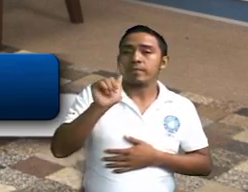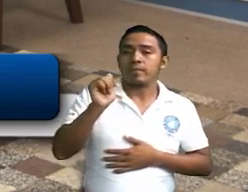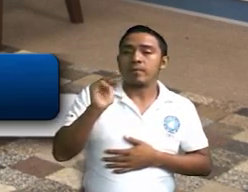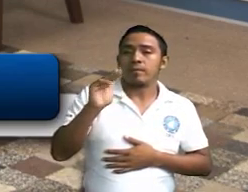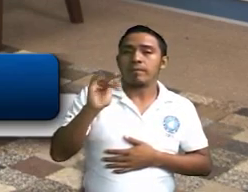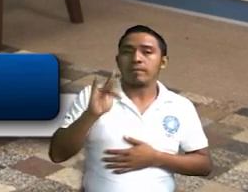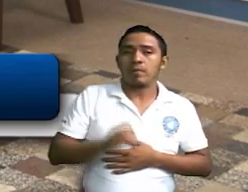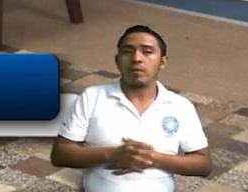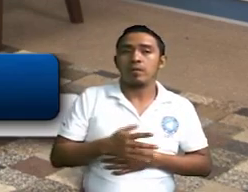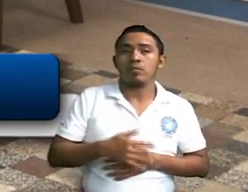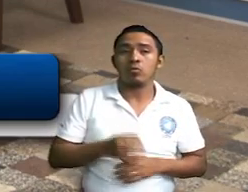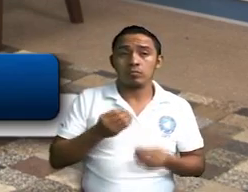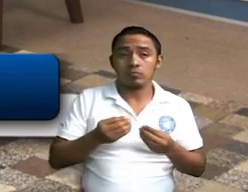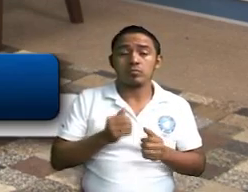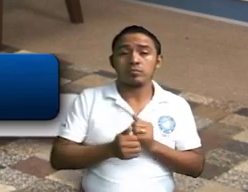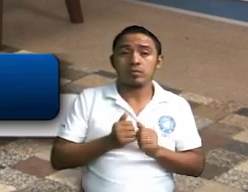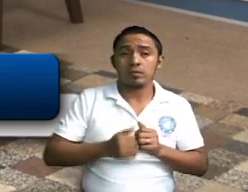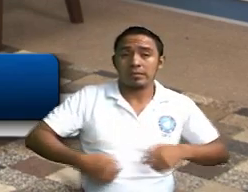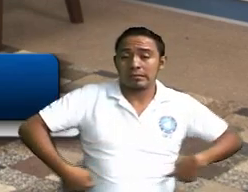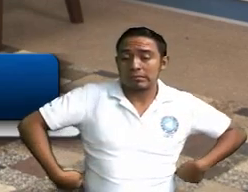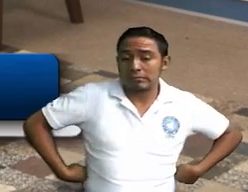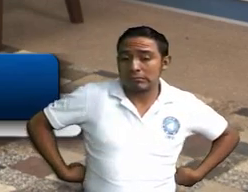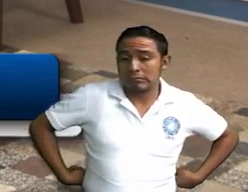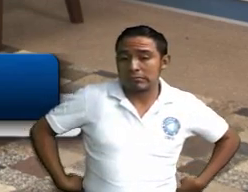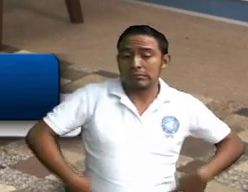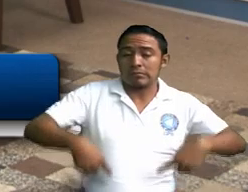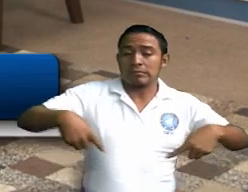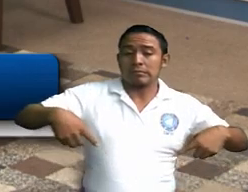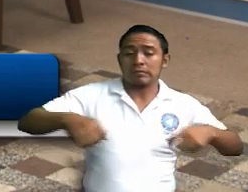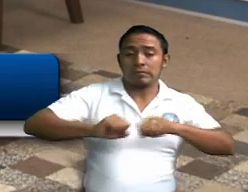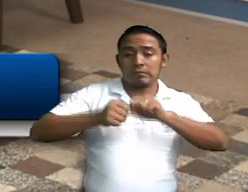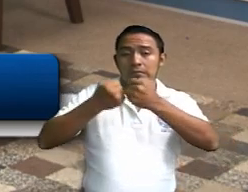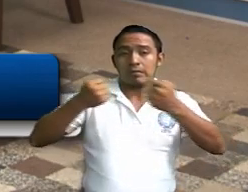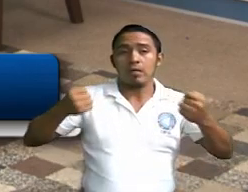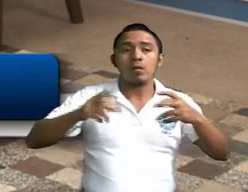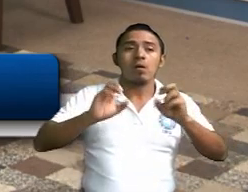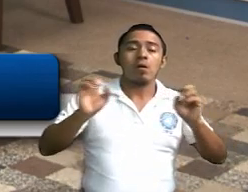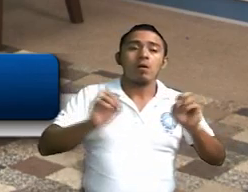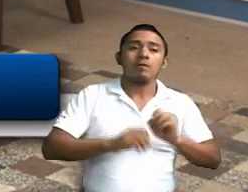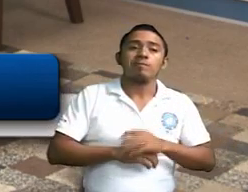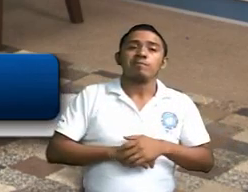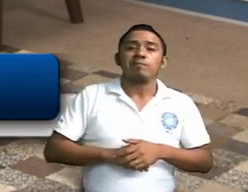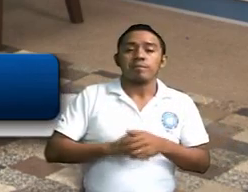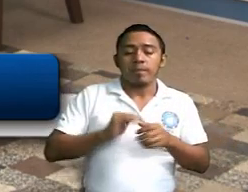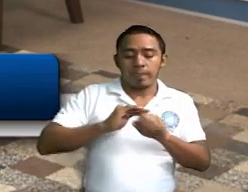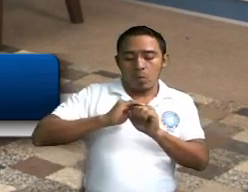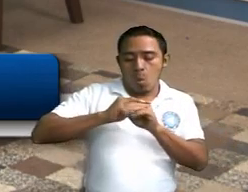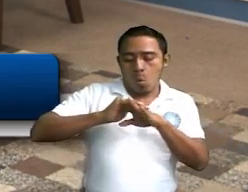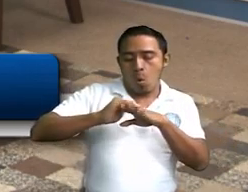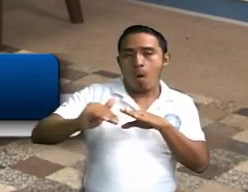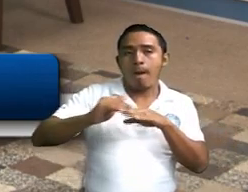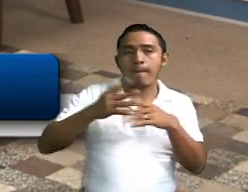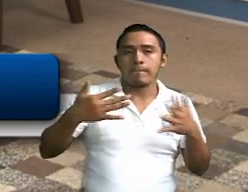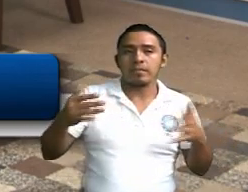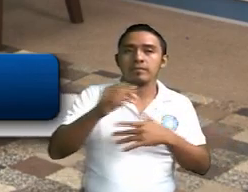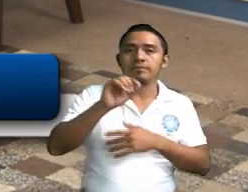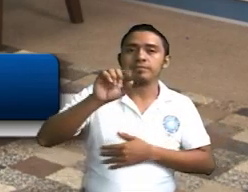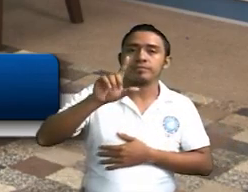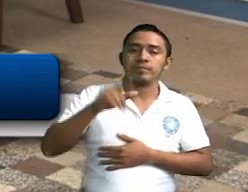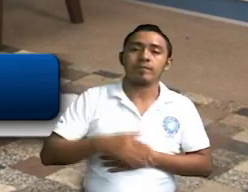accidente, sufrió bastante daños en su cadera, o una persona que ya tiene un desgaste total de líquido semovial, ¿verdad?